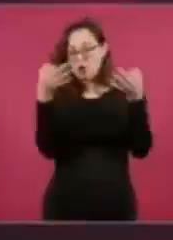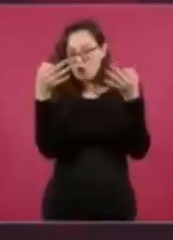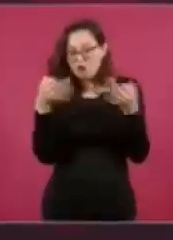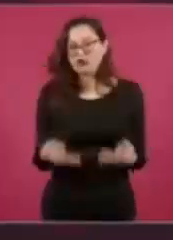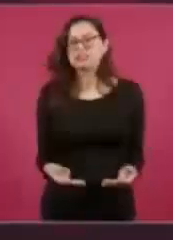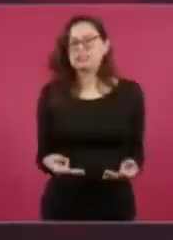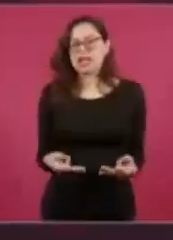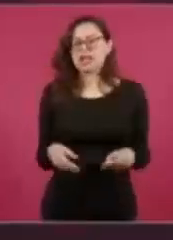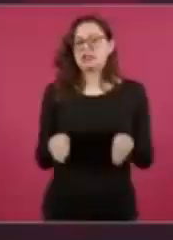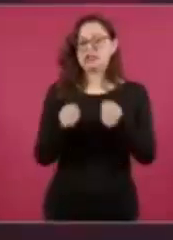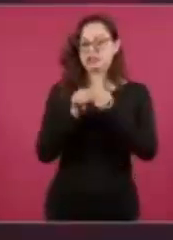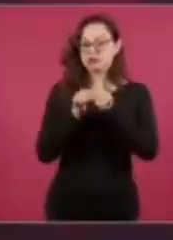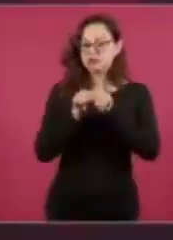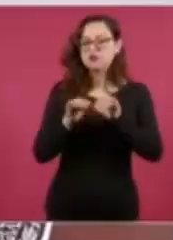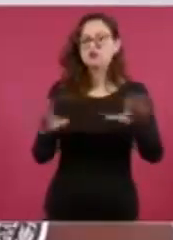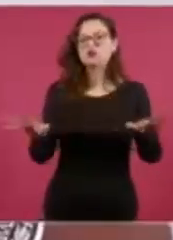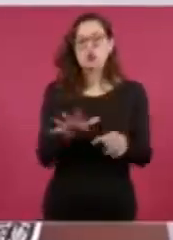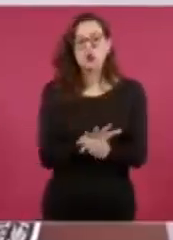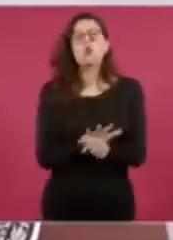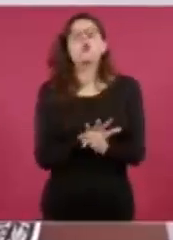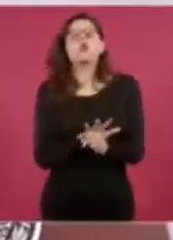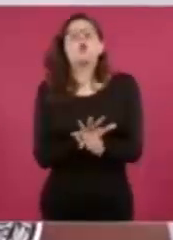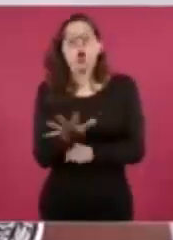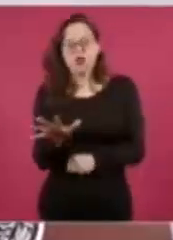la Fiscalía